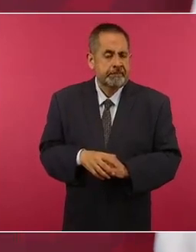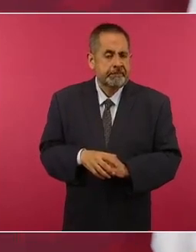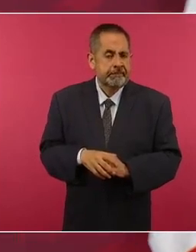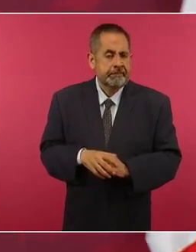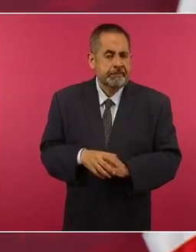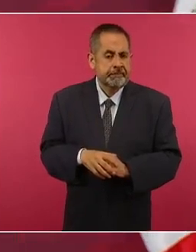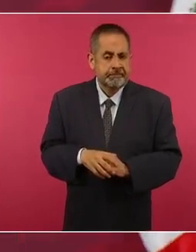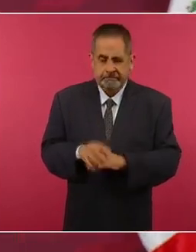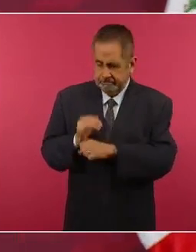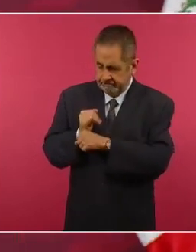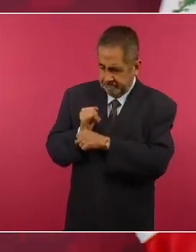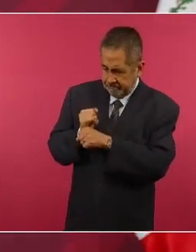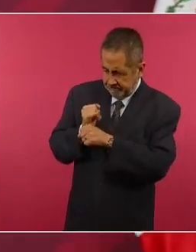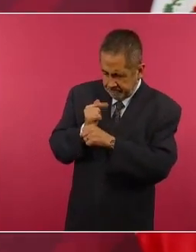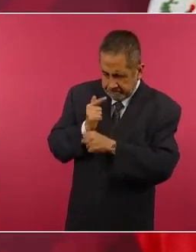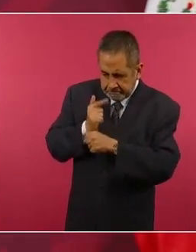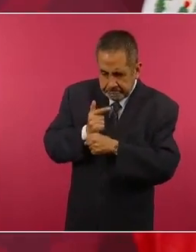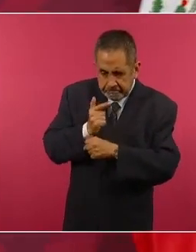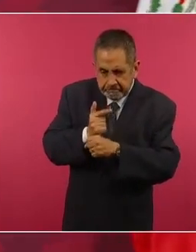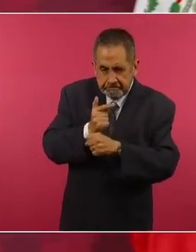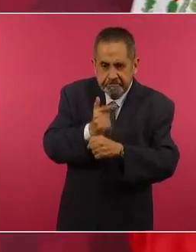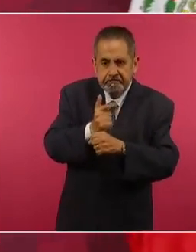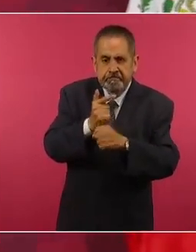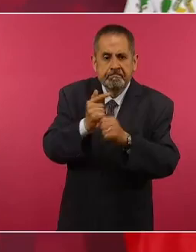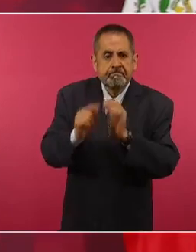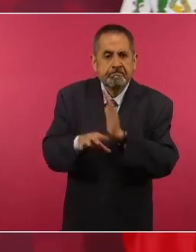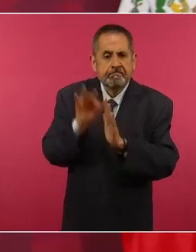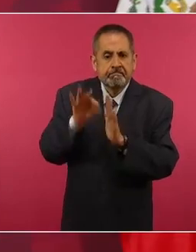con la investigación que realizó